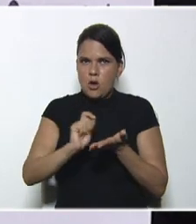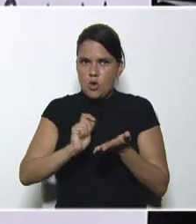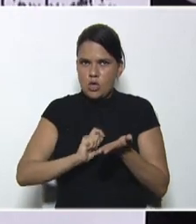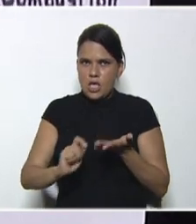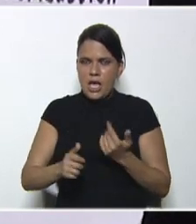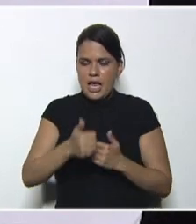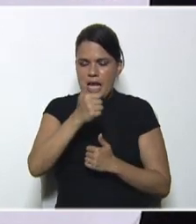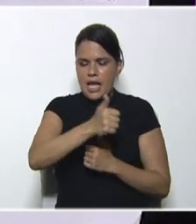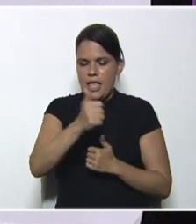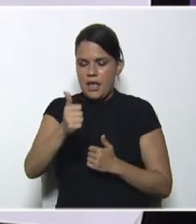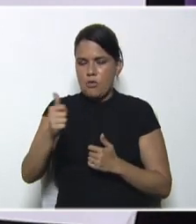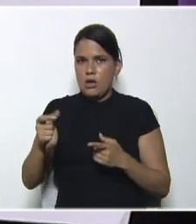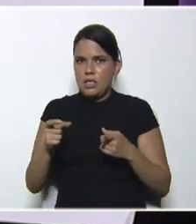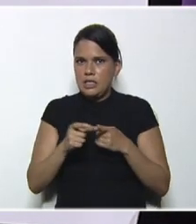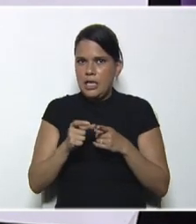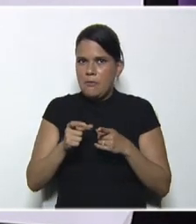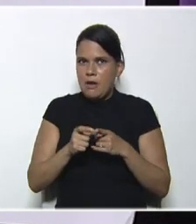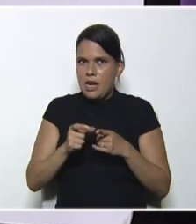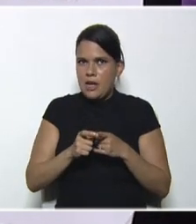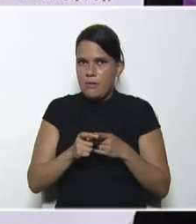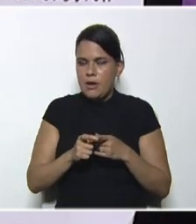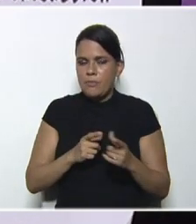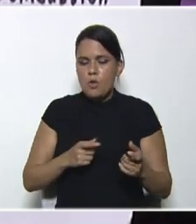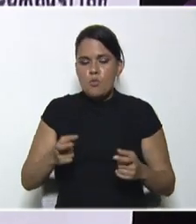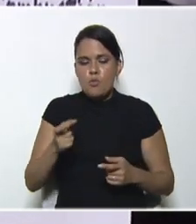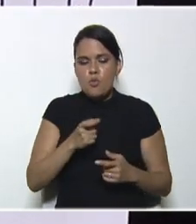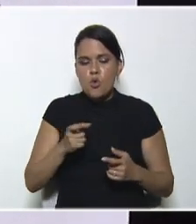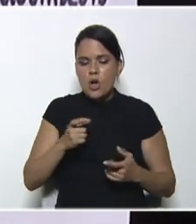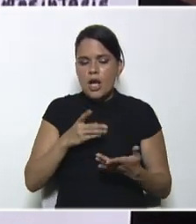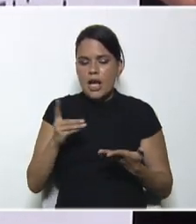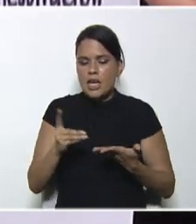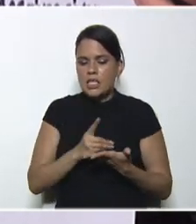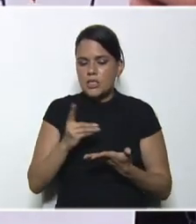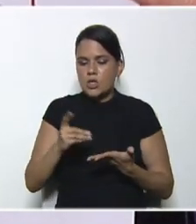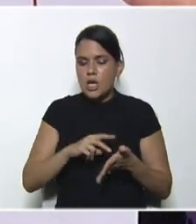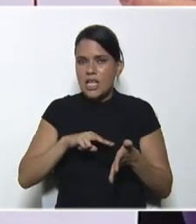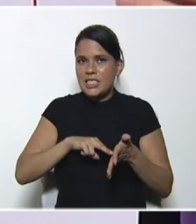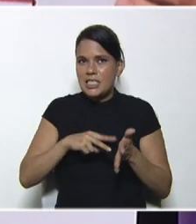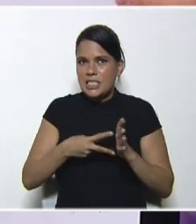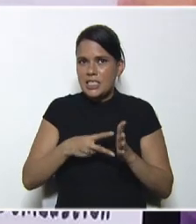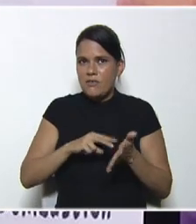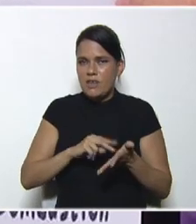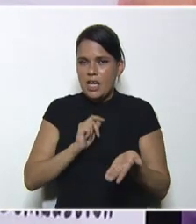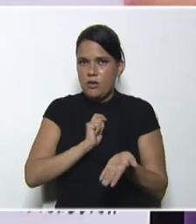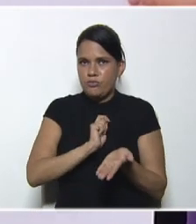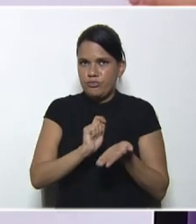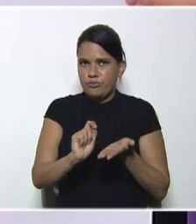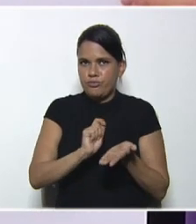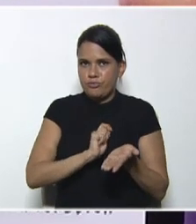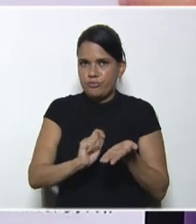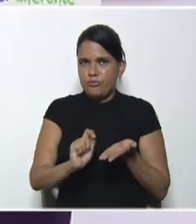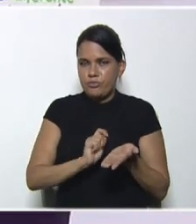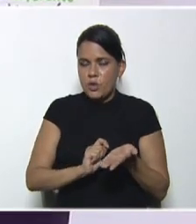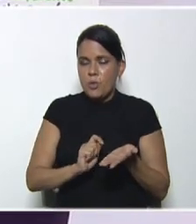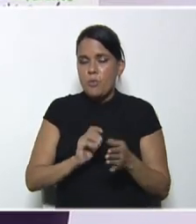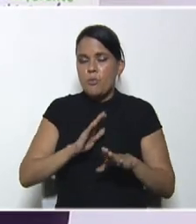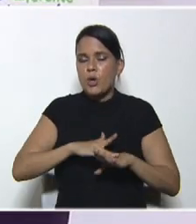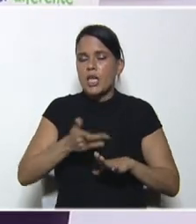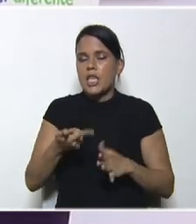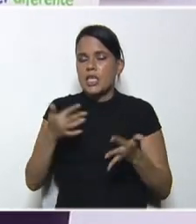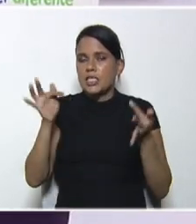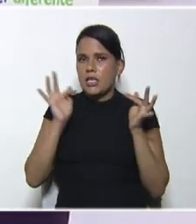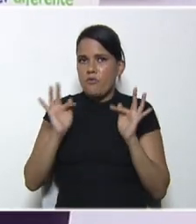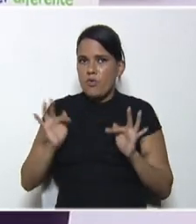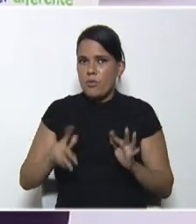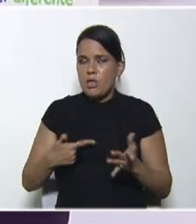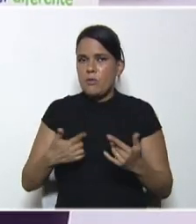una de esas palabras claves, buscar en el diccionario el significado, anotarlo, porque de esa manera estamos